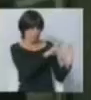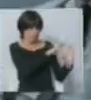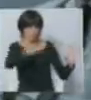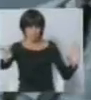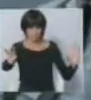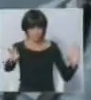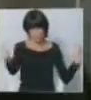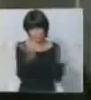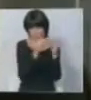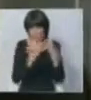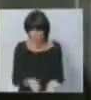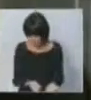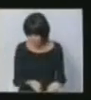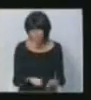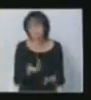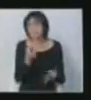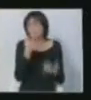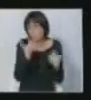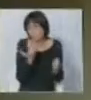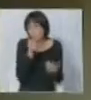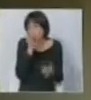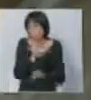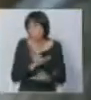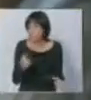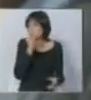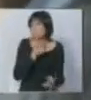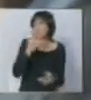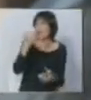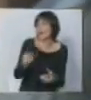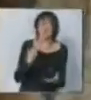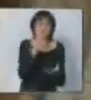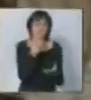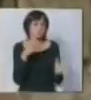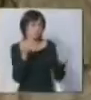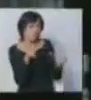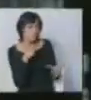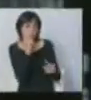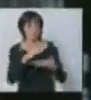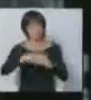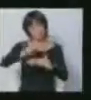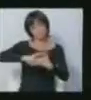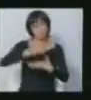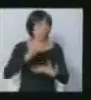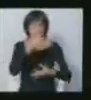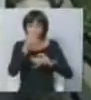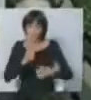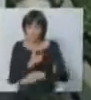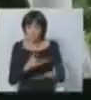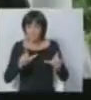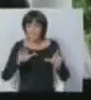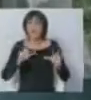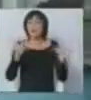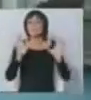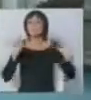el hábito de consumo. Lo podemos ver cuando queramos, donde queramos, en la tableta, en el celular, en el Smart TV, en la